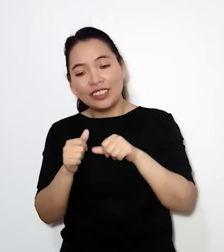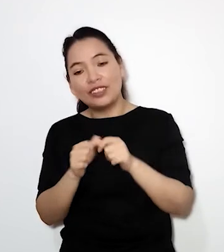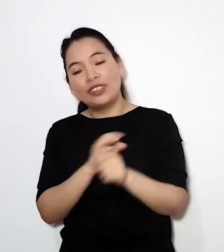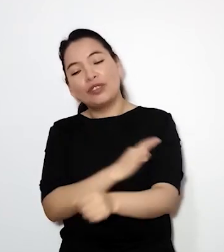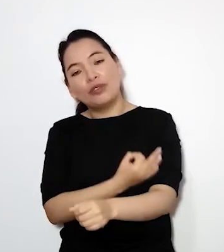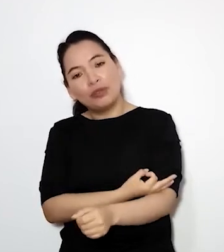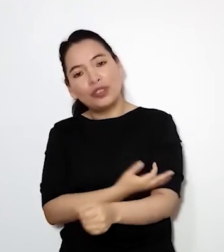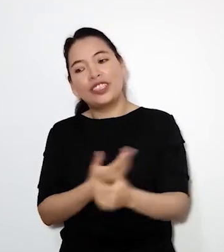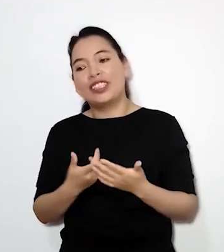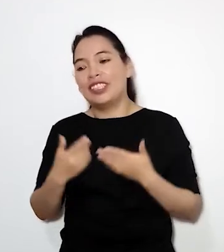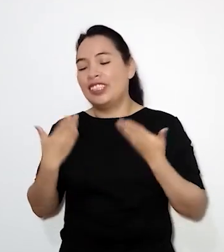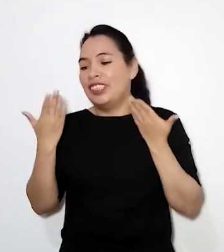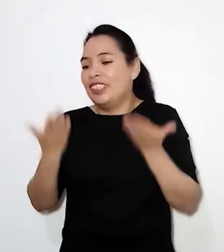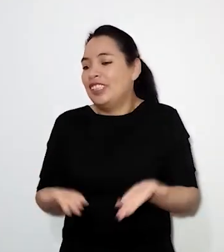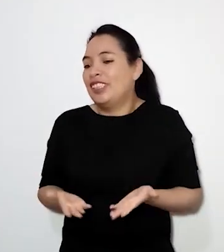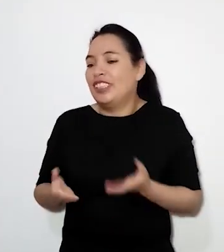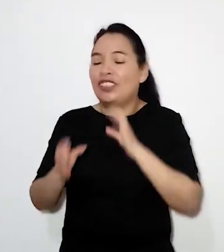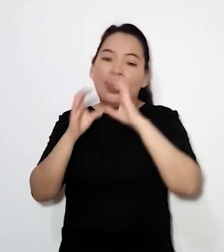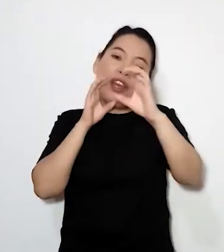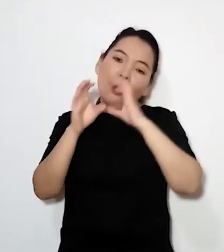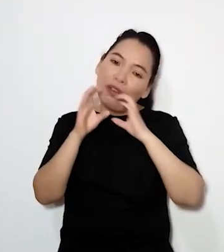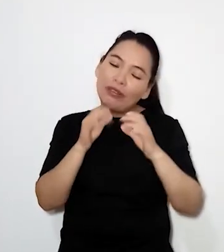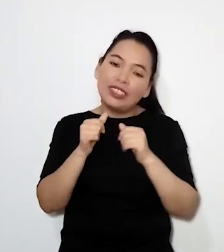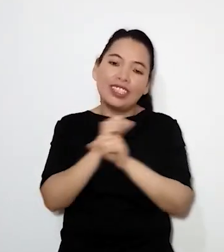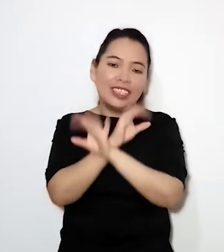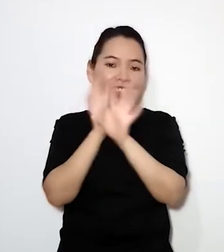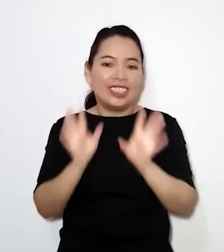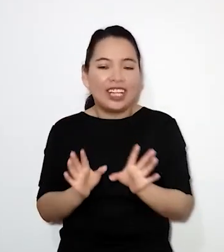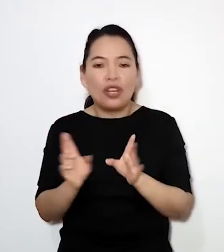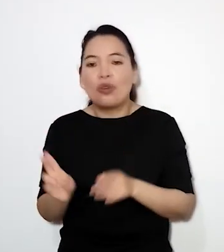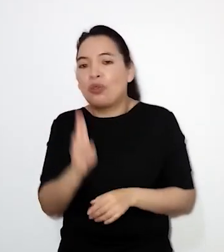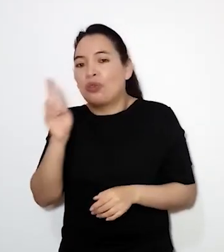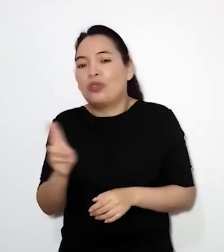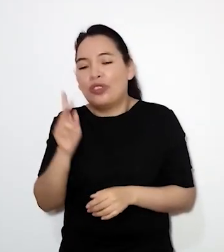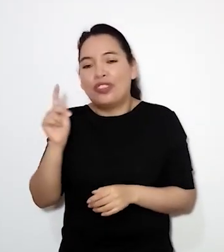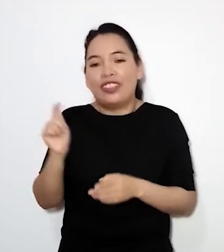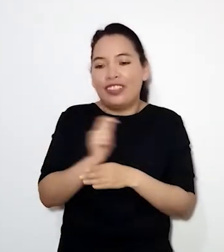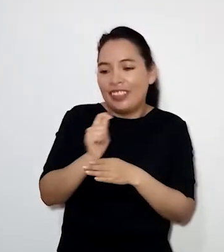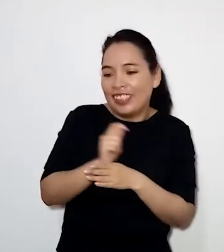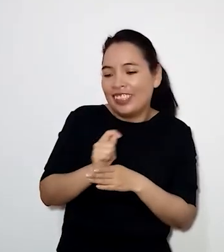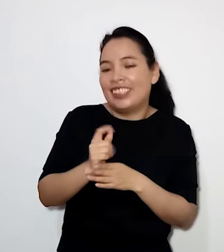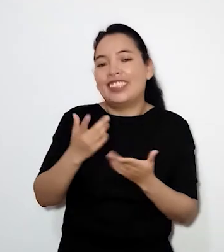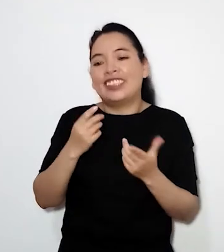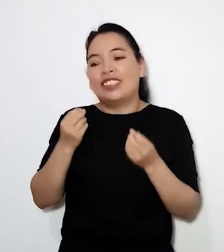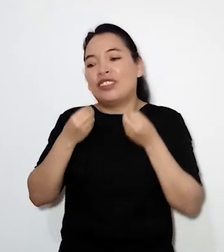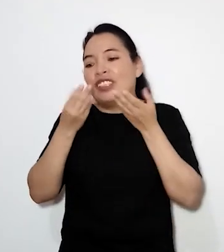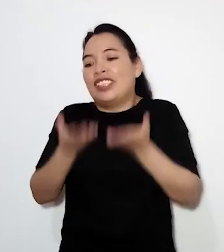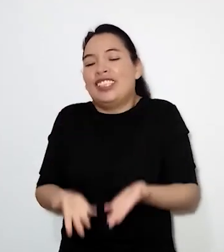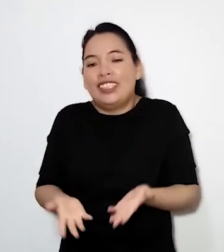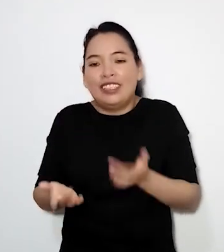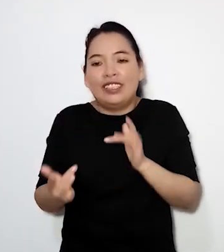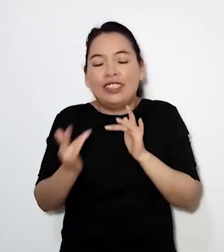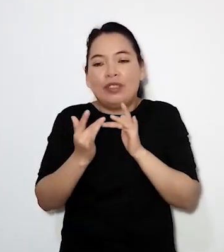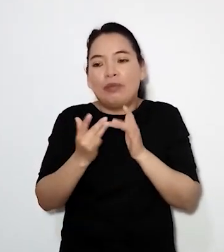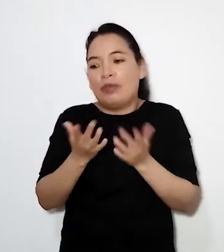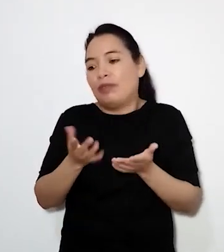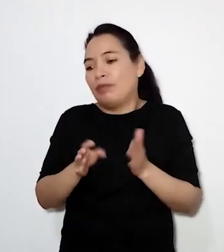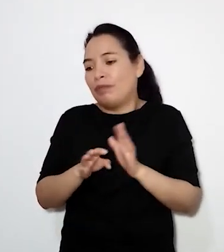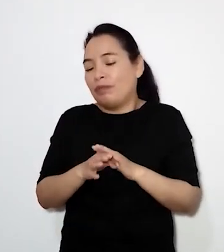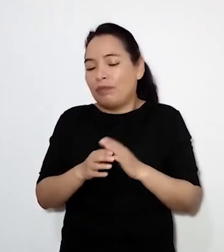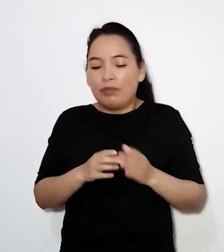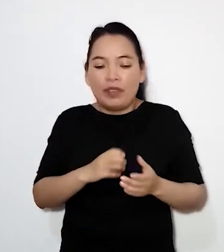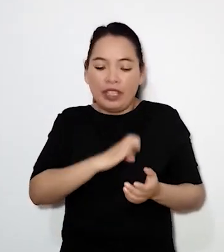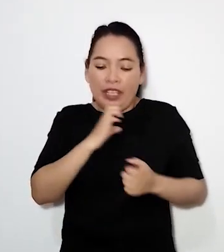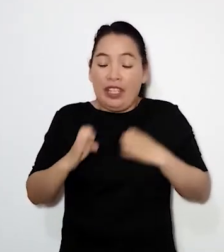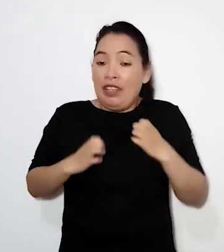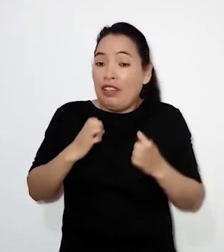significativas, utilizando tecnología innovadora que brinda conexión, por ejemplo, emocional u otro tipo de conexión que